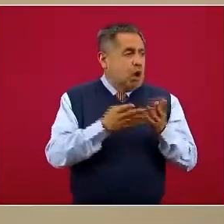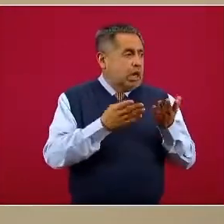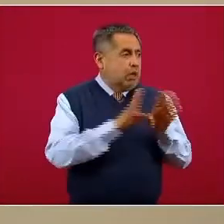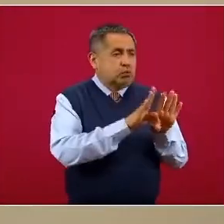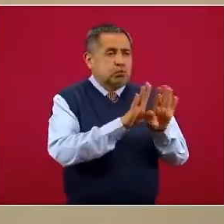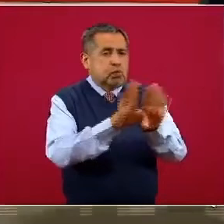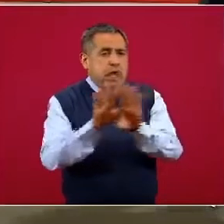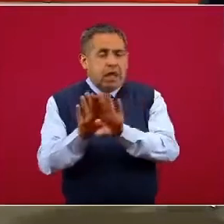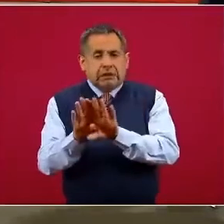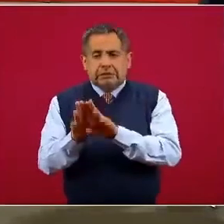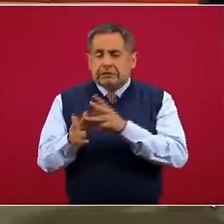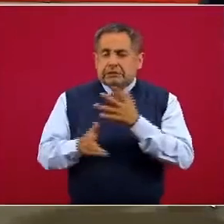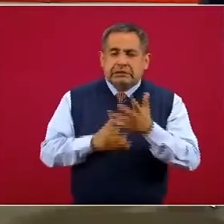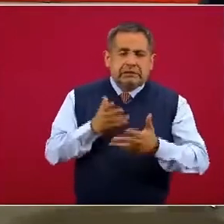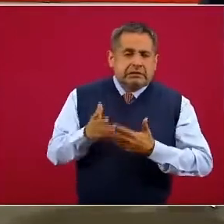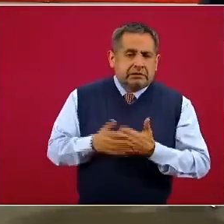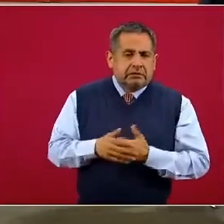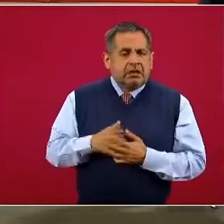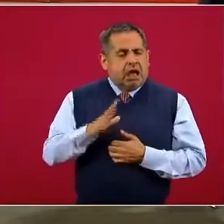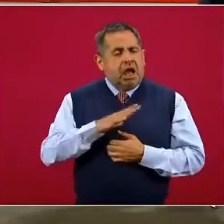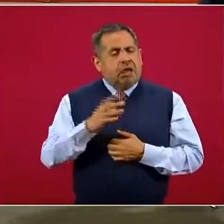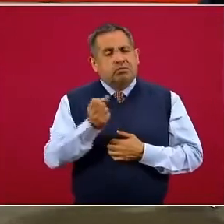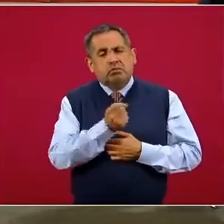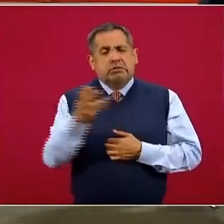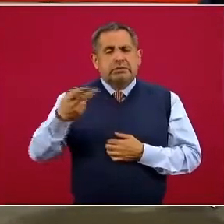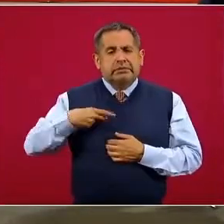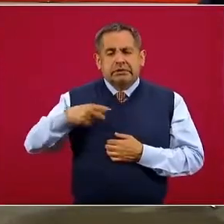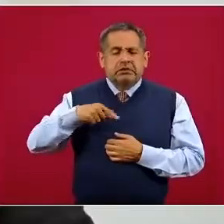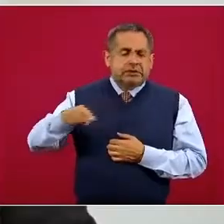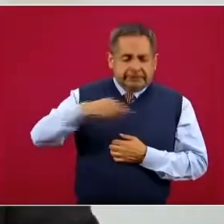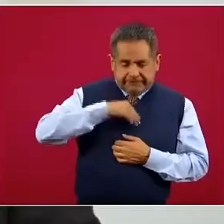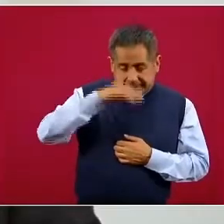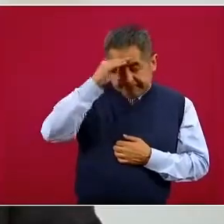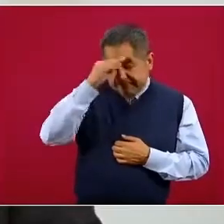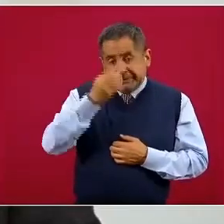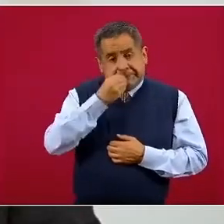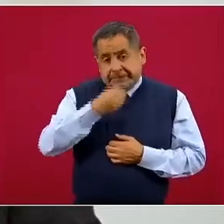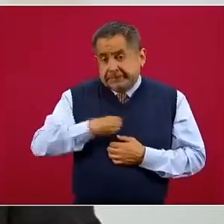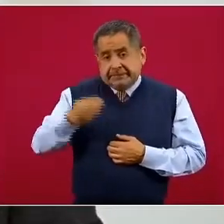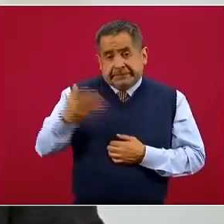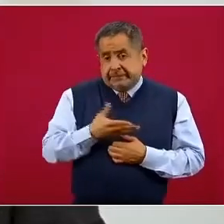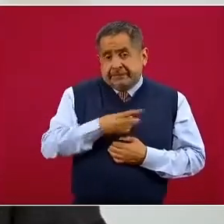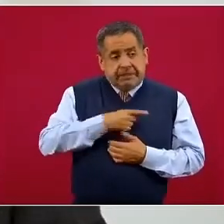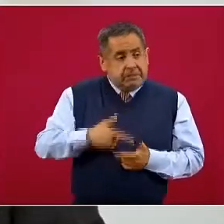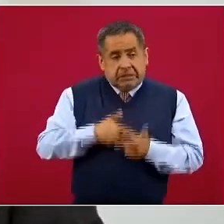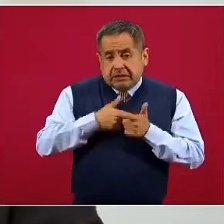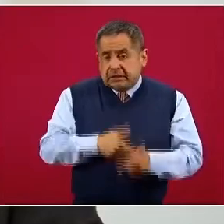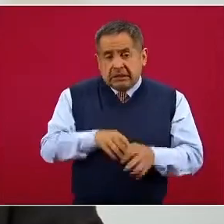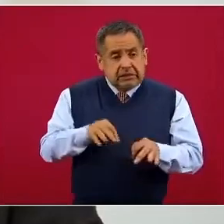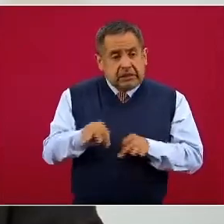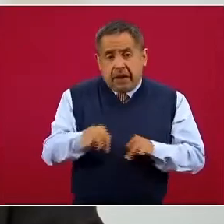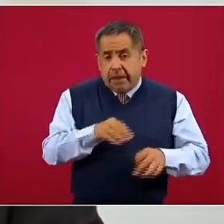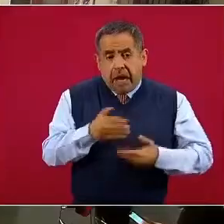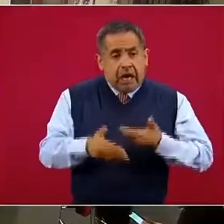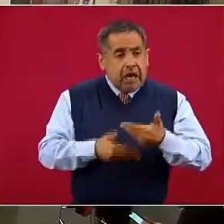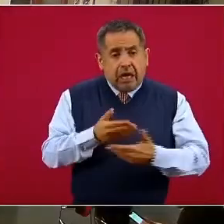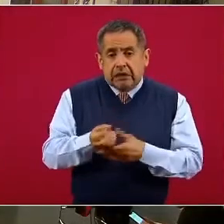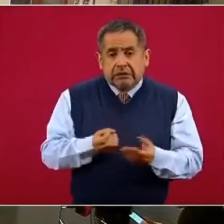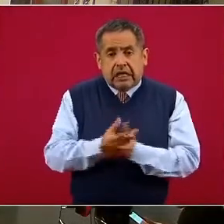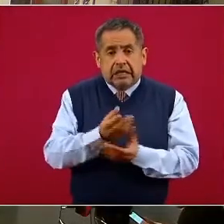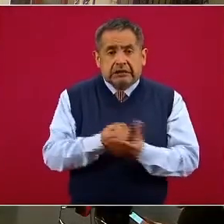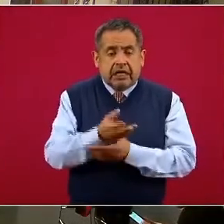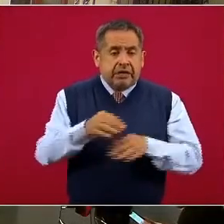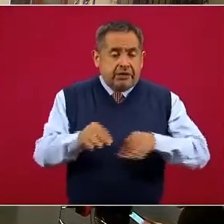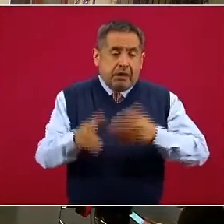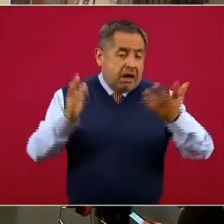económica. Hay muchas personas que han debido continuar precisamente sus labores,